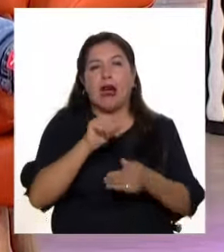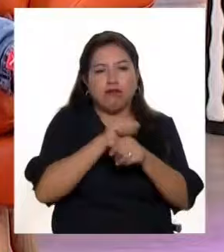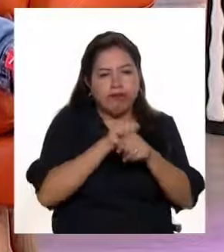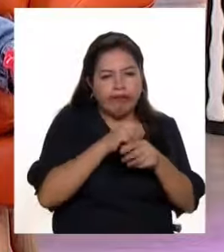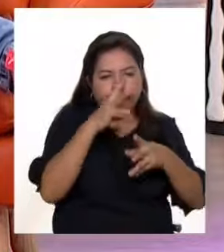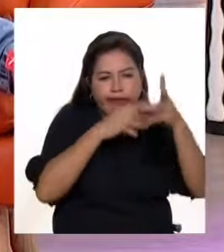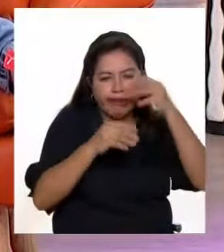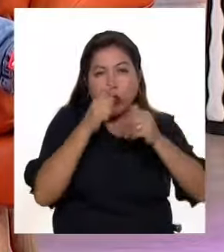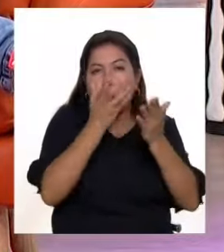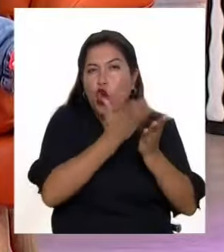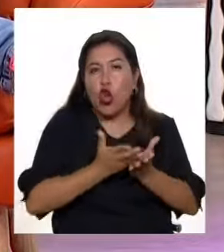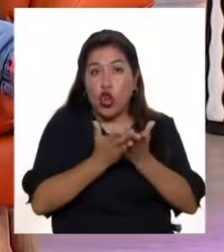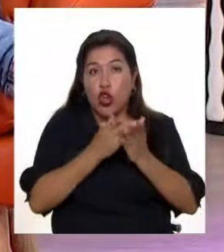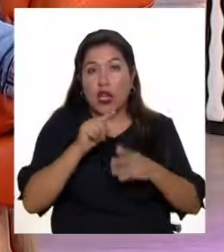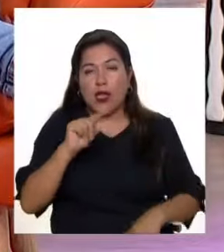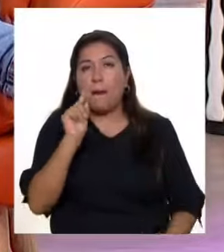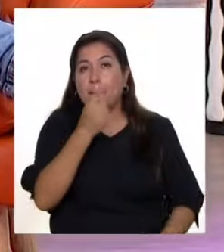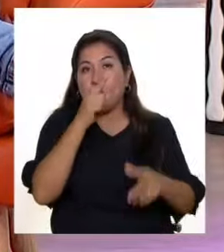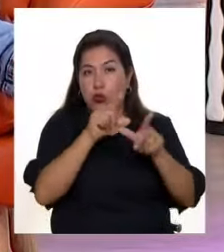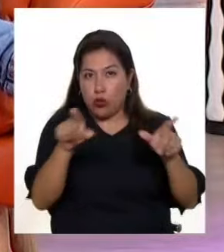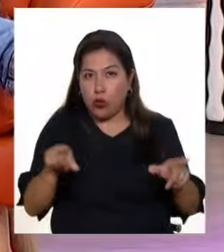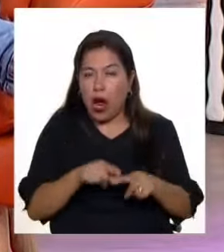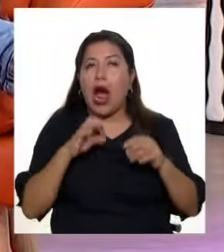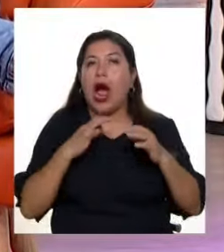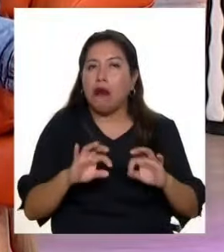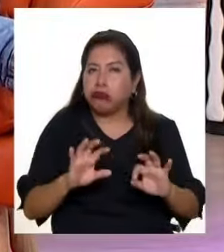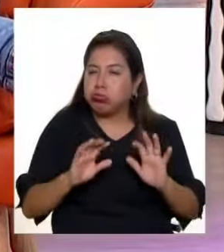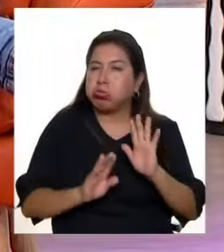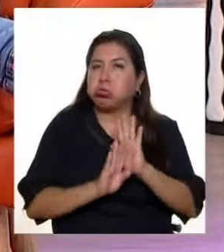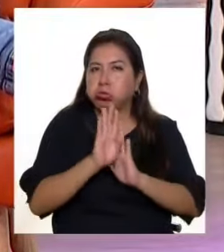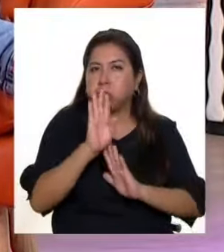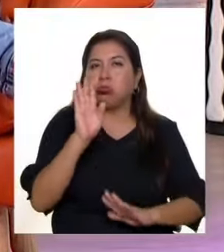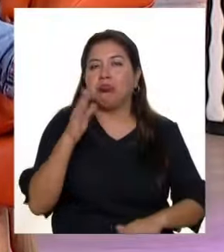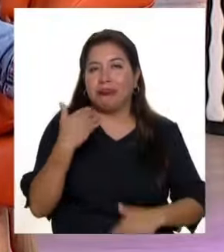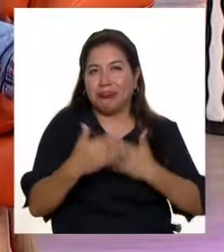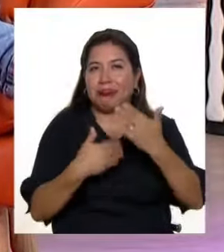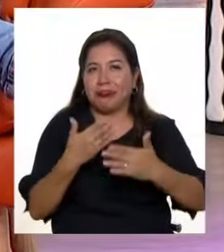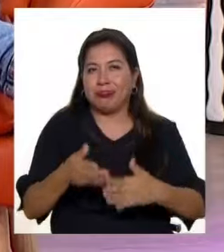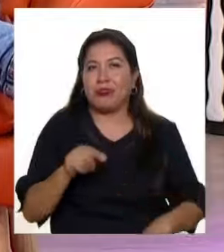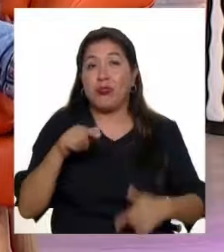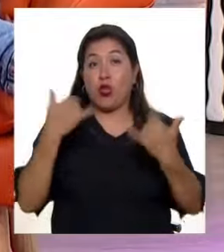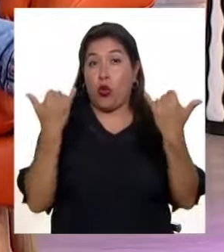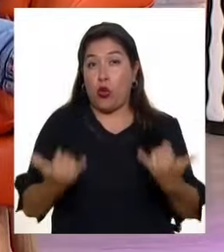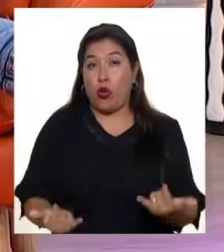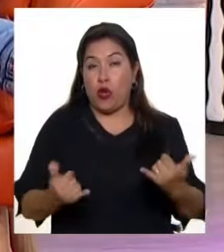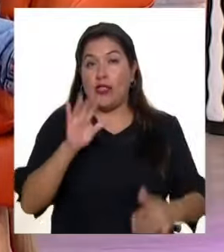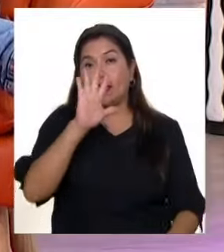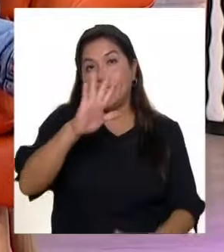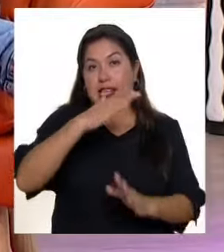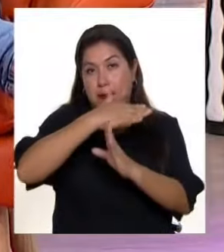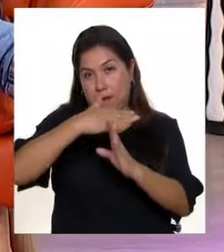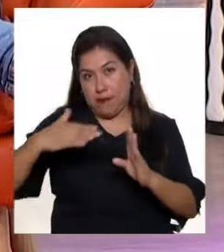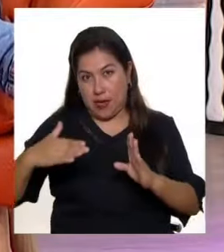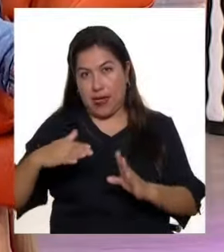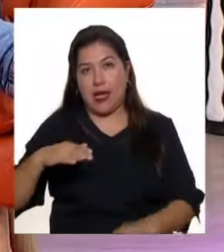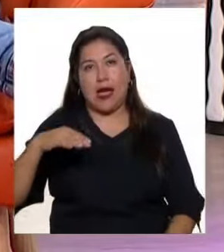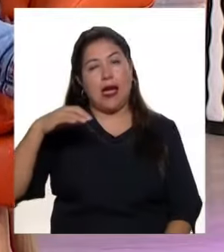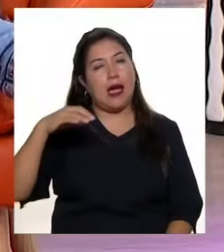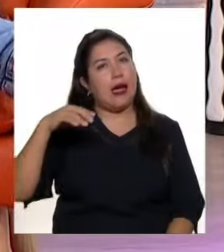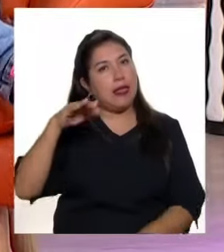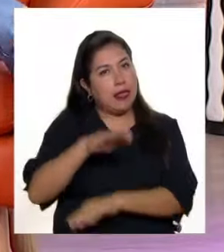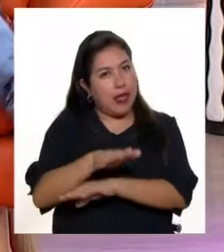ese primer lugar, mi querida Uchi. Sigue creciendo el programa. Así es, así que ya sabes, hoy día 5:30 p.m. no